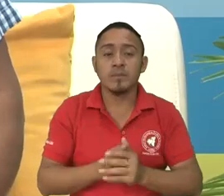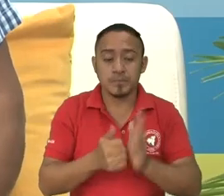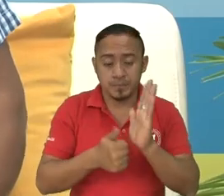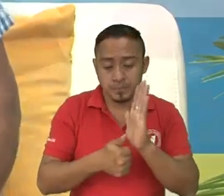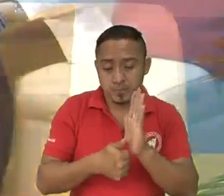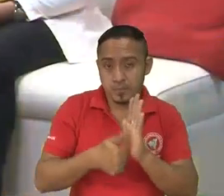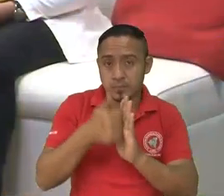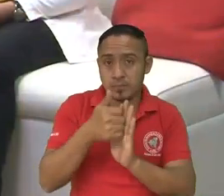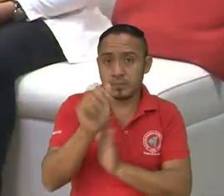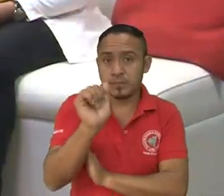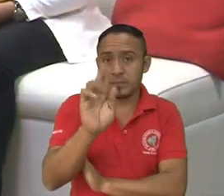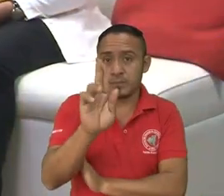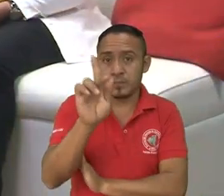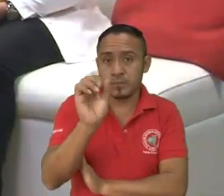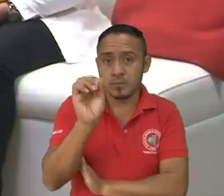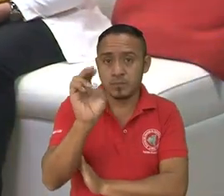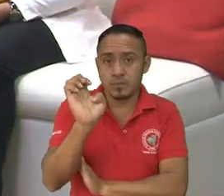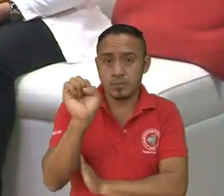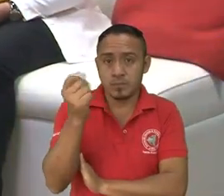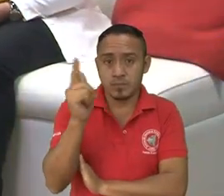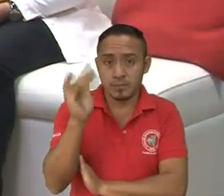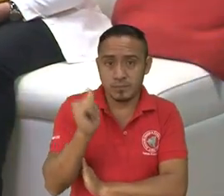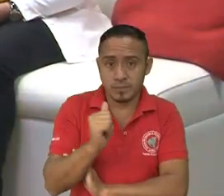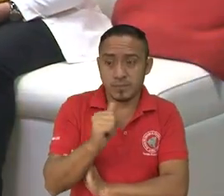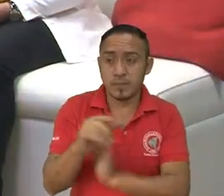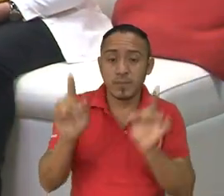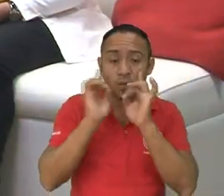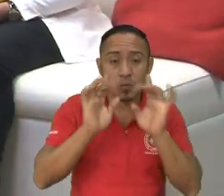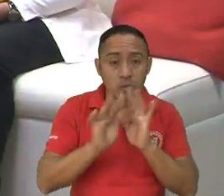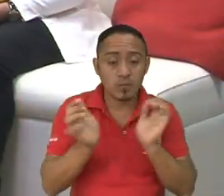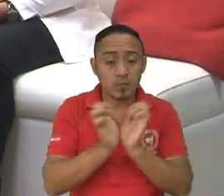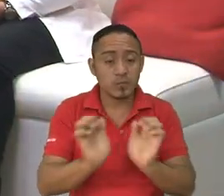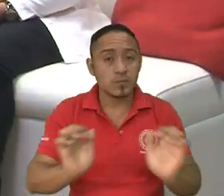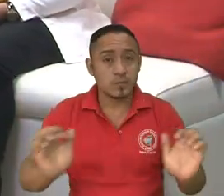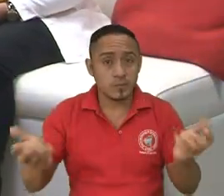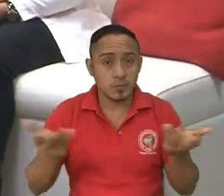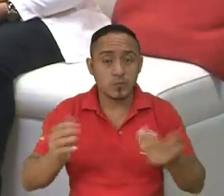y en nuestras niñas. Bienvenida, licenciada, un gusto tenerla aquí. Mucho gusto.